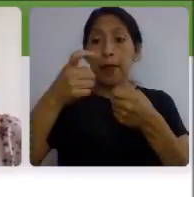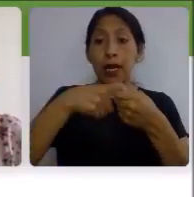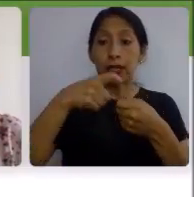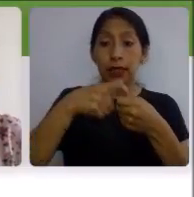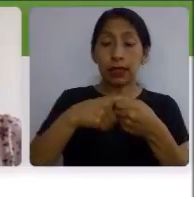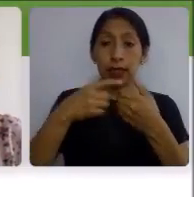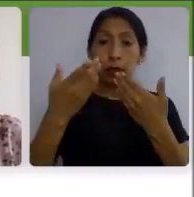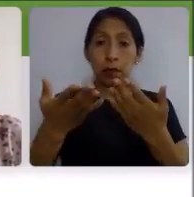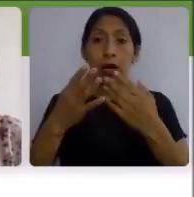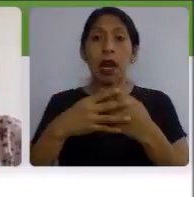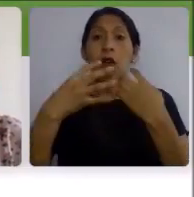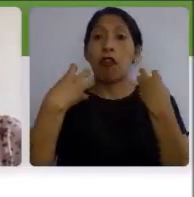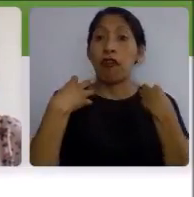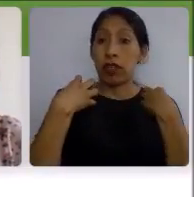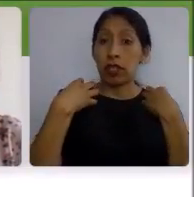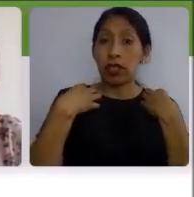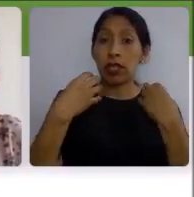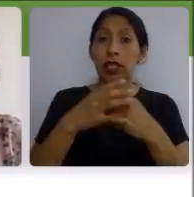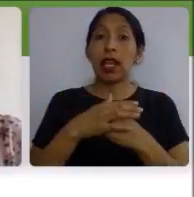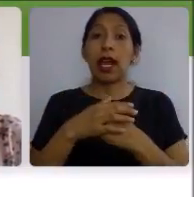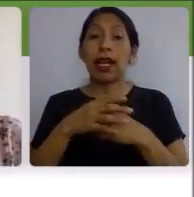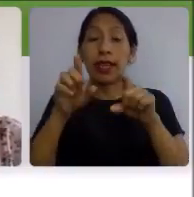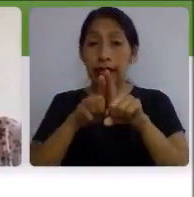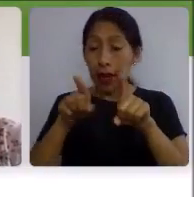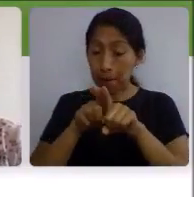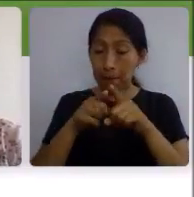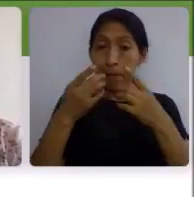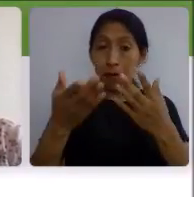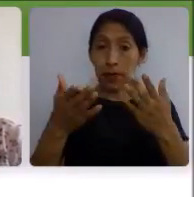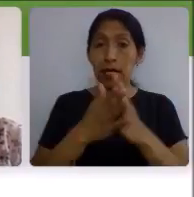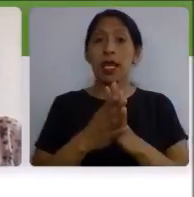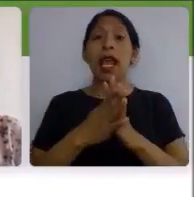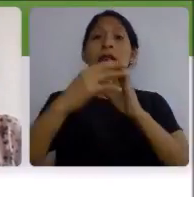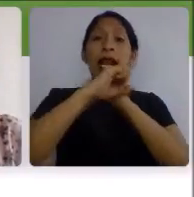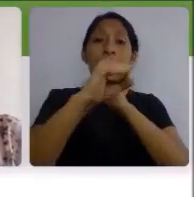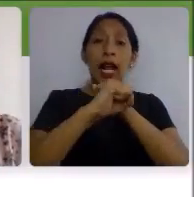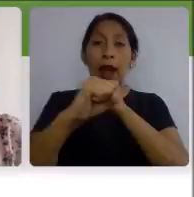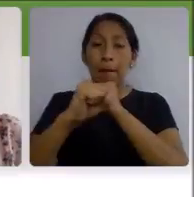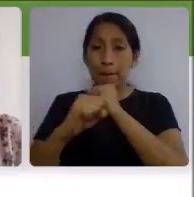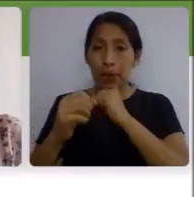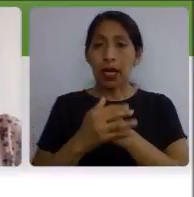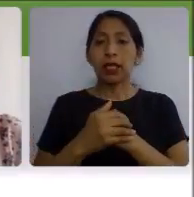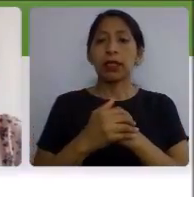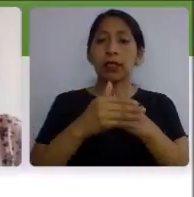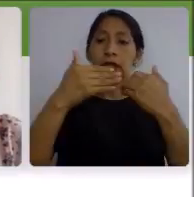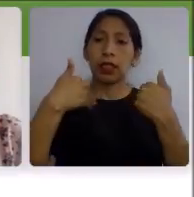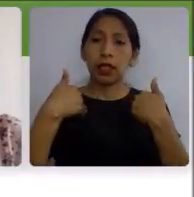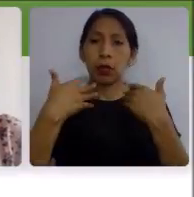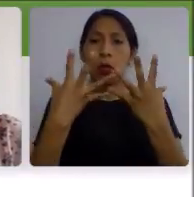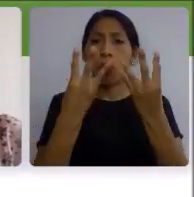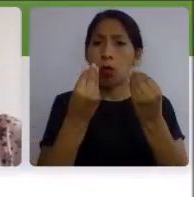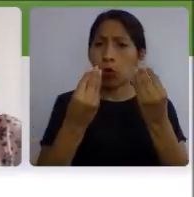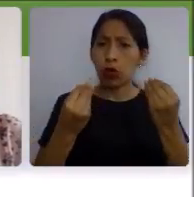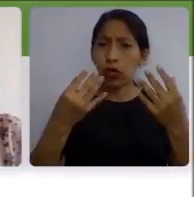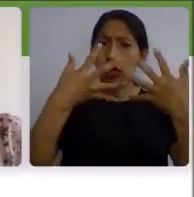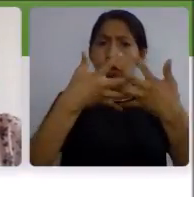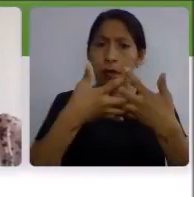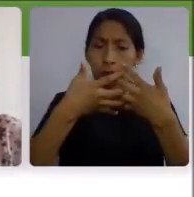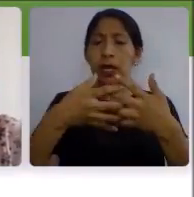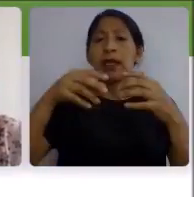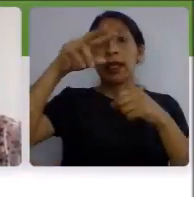de turismo también con información y campañas digitales dentro de esta plataforma. Tenemos muchas empresas de Perú que ya